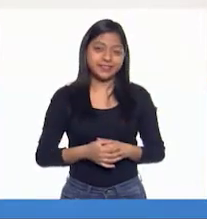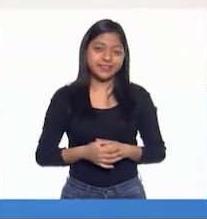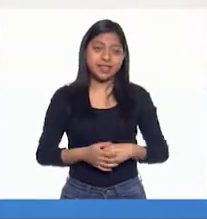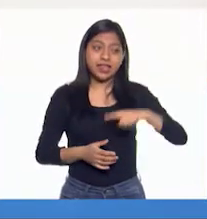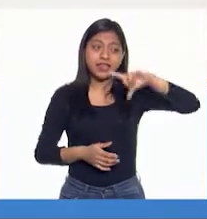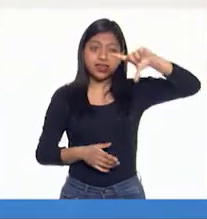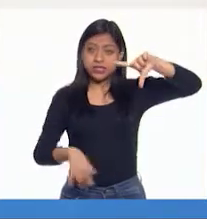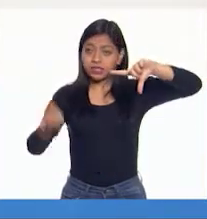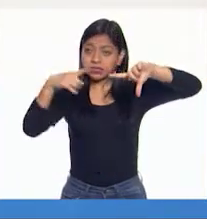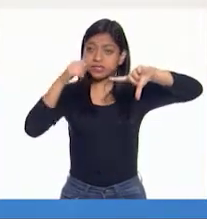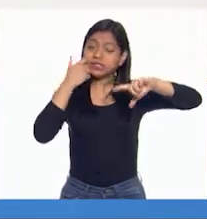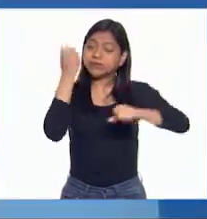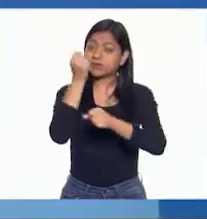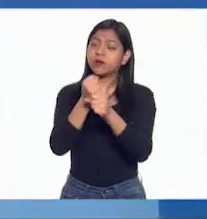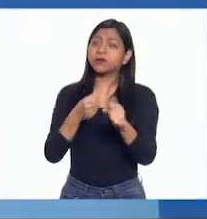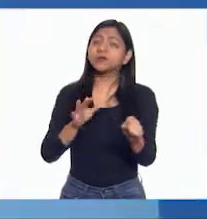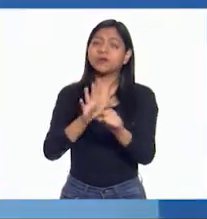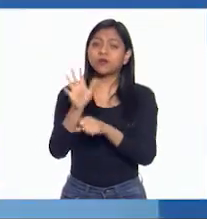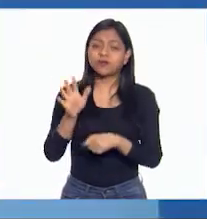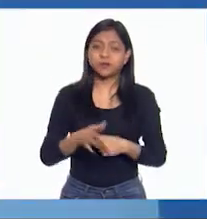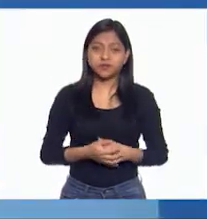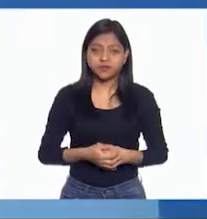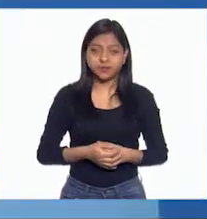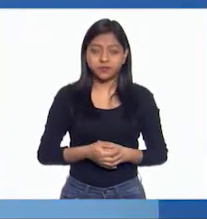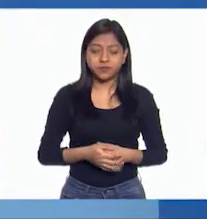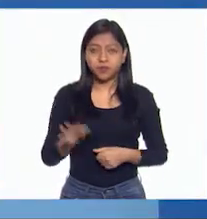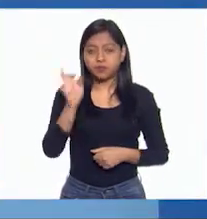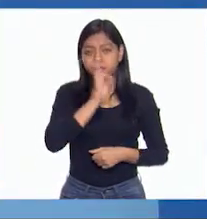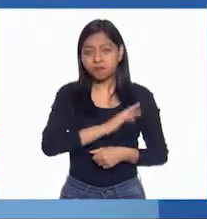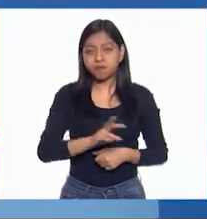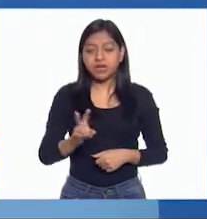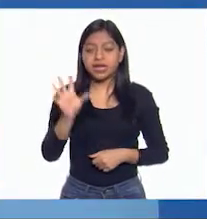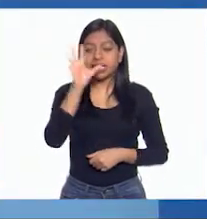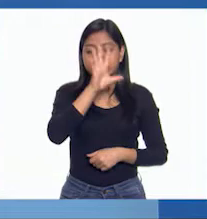la primera división? A ver, podemos probar 500 entre 29.